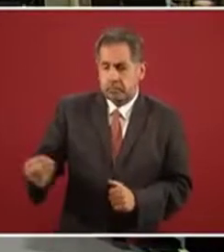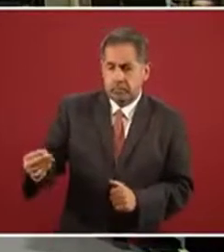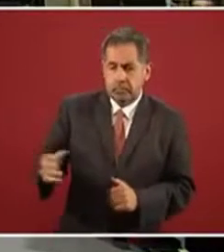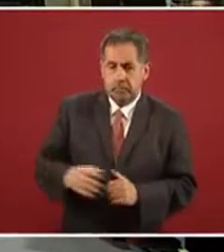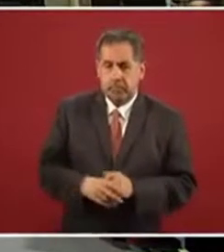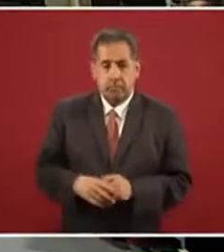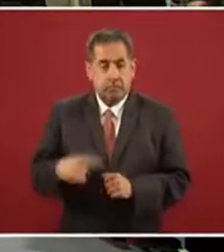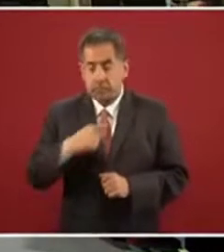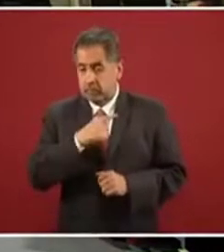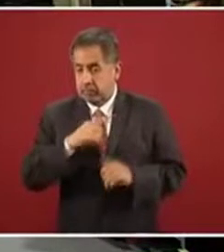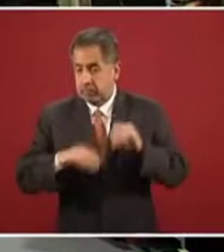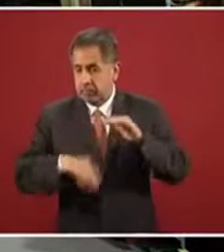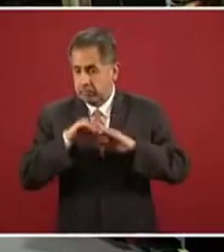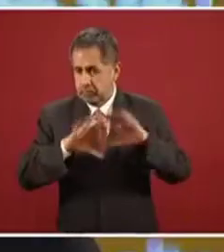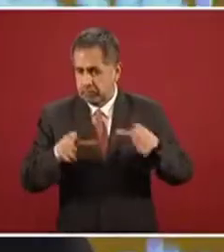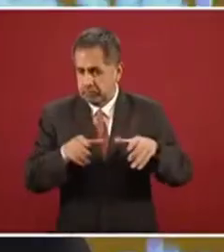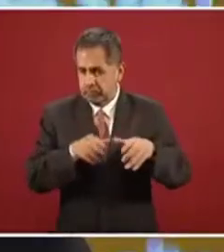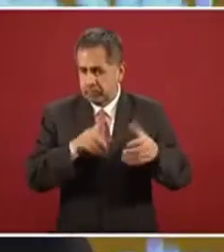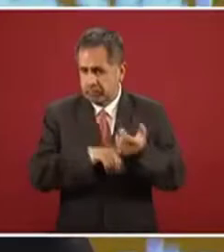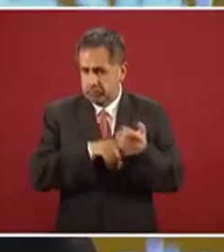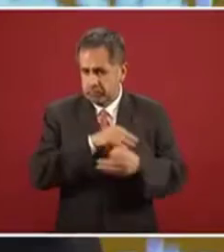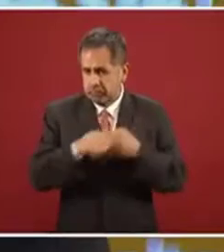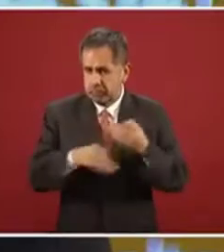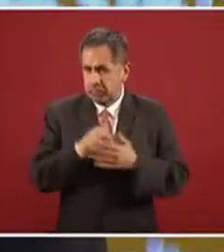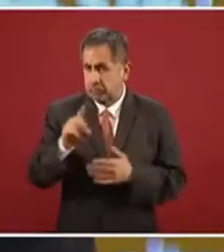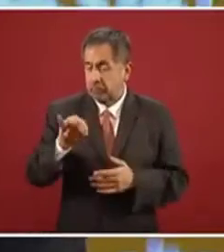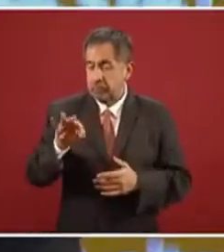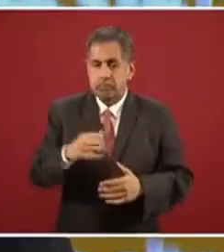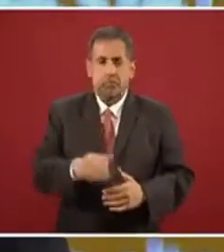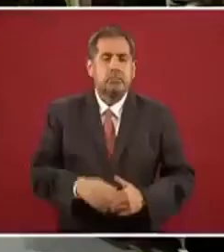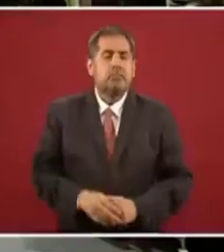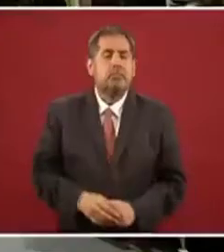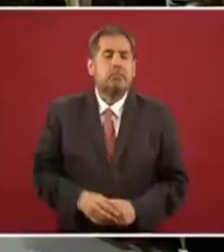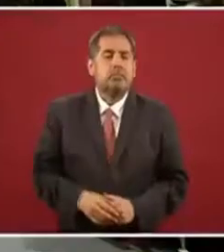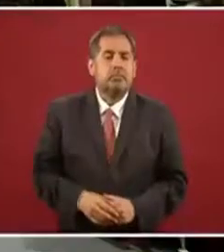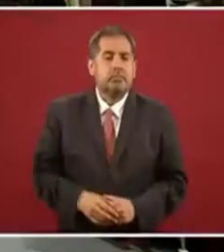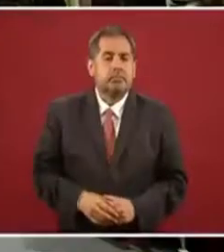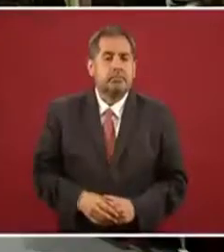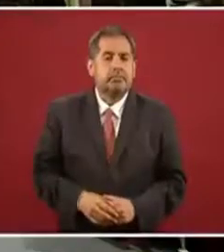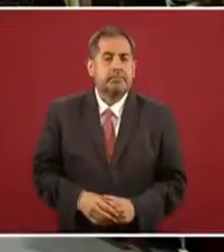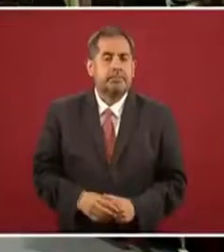Este es el que atendimos, son todos los que detectó el DIF. Por favor.